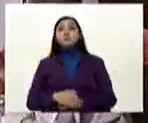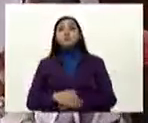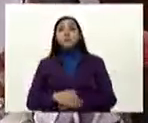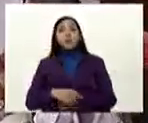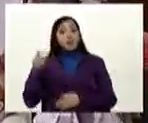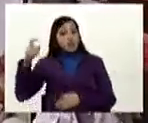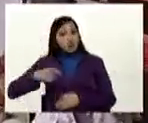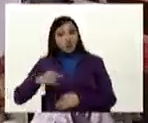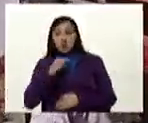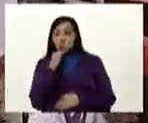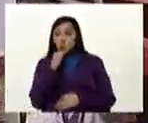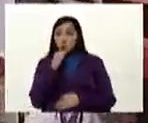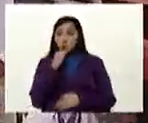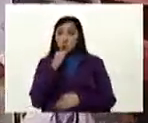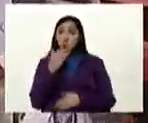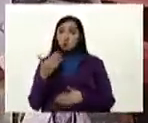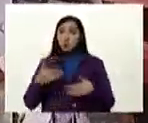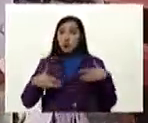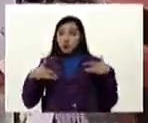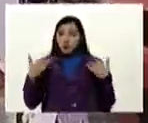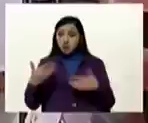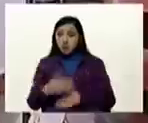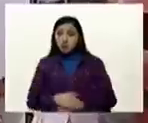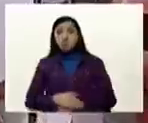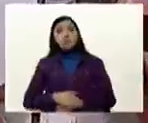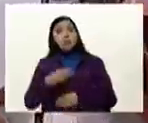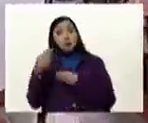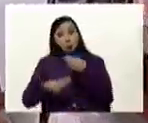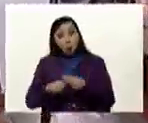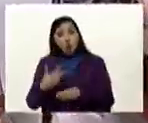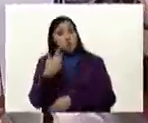necesaria para seguir insistiendo en la